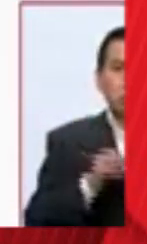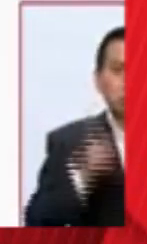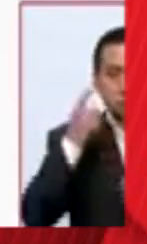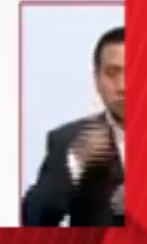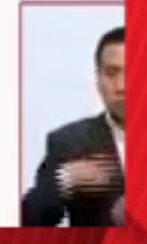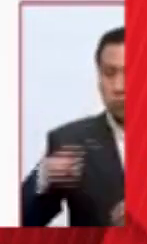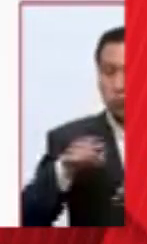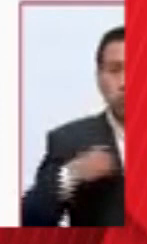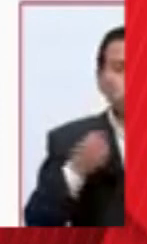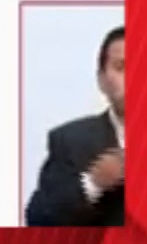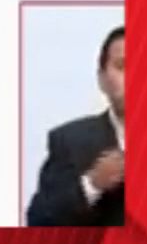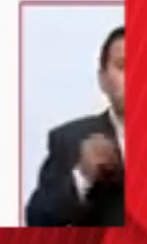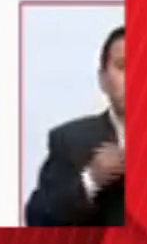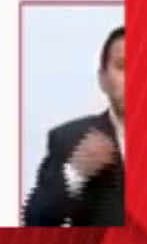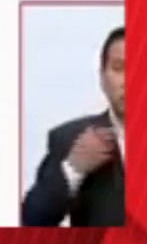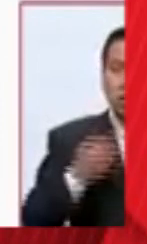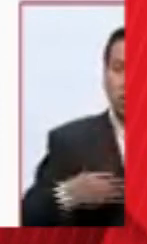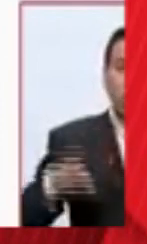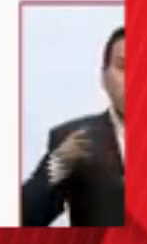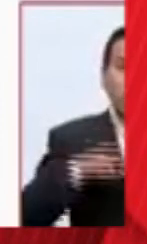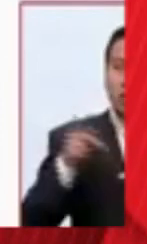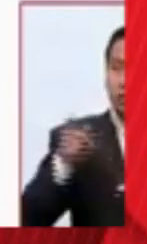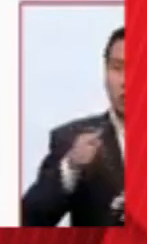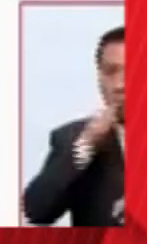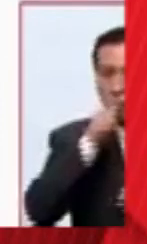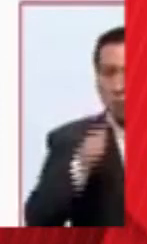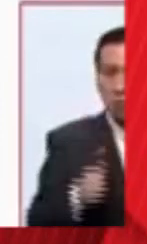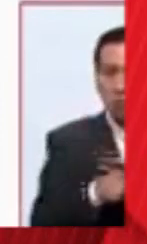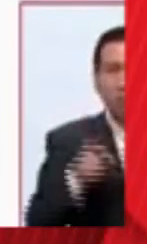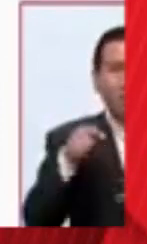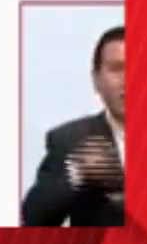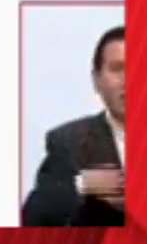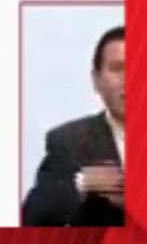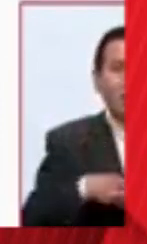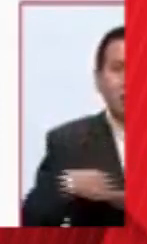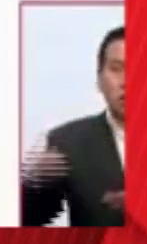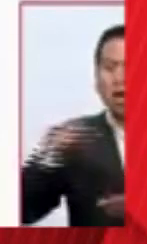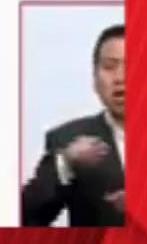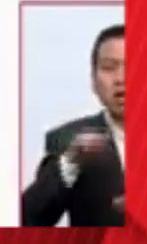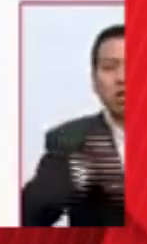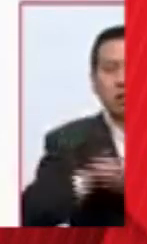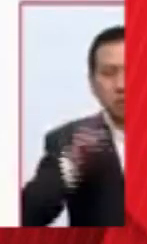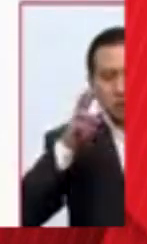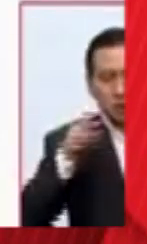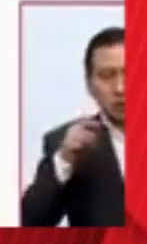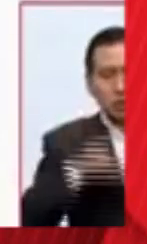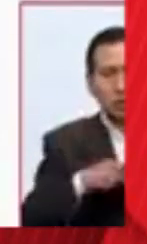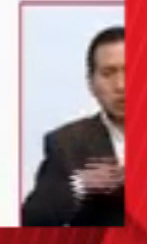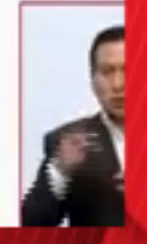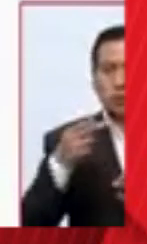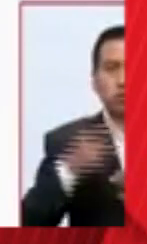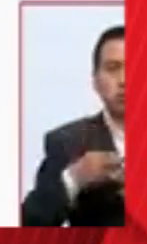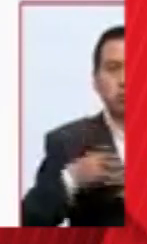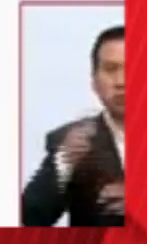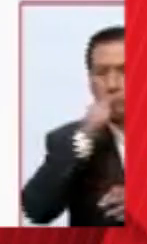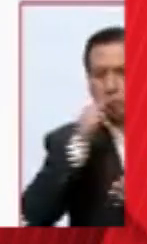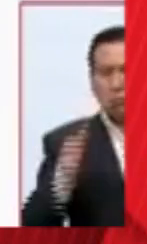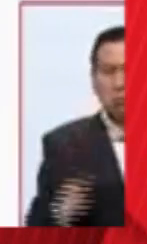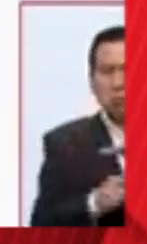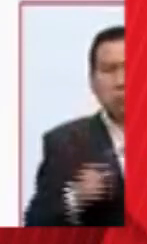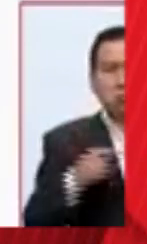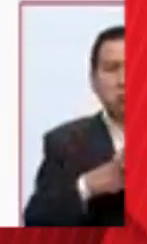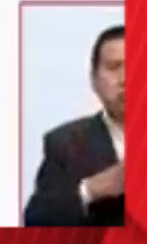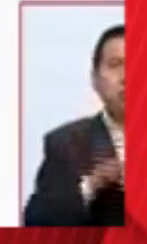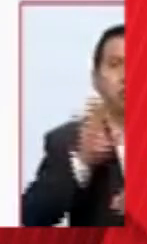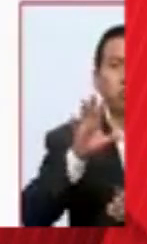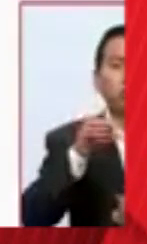para los alacranes, sino había extra que estaban camuflados. Es por eso que se ha iniciado este proceso denominado contrabando